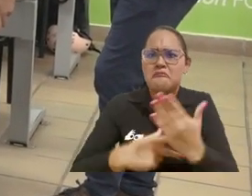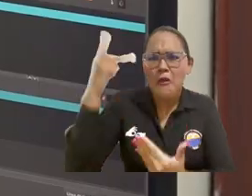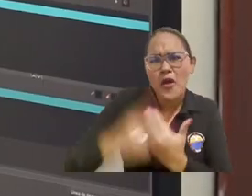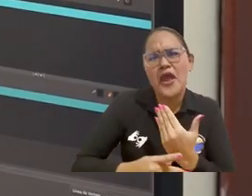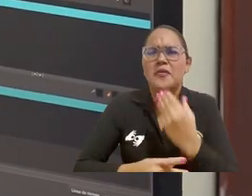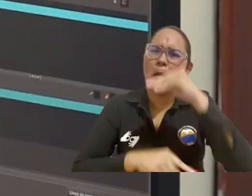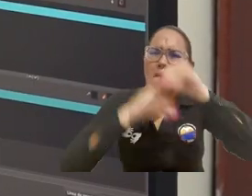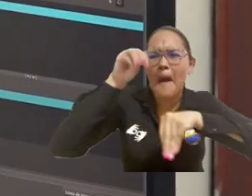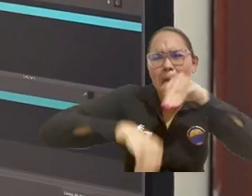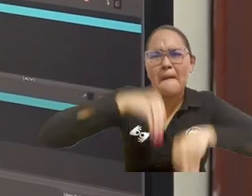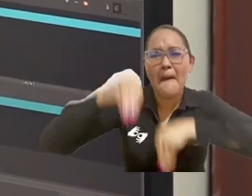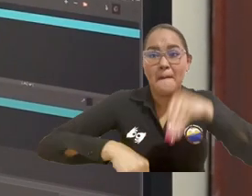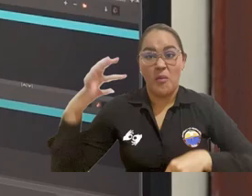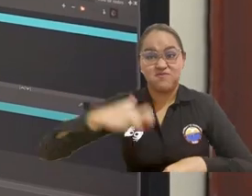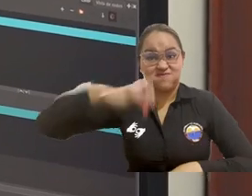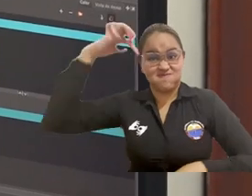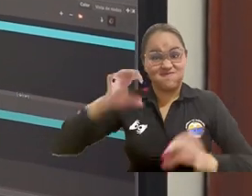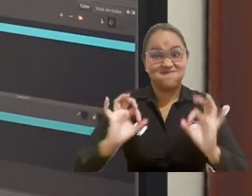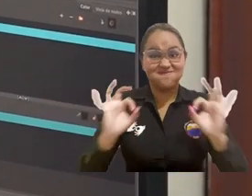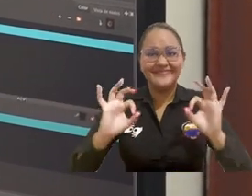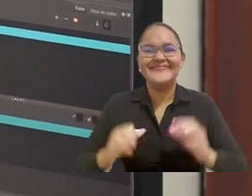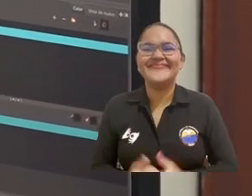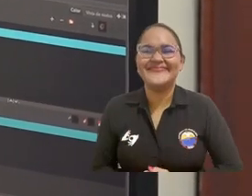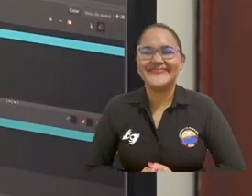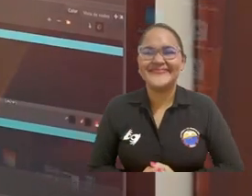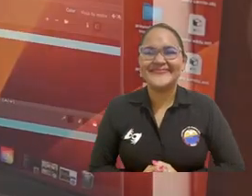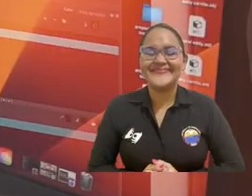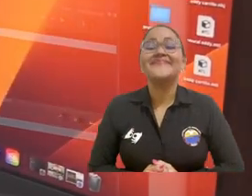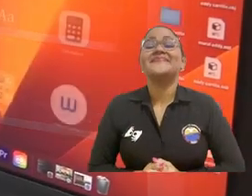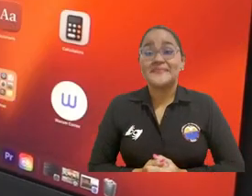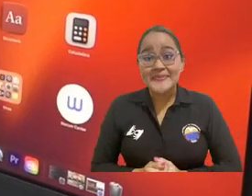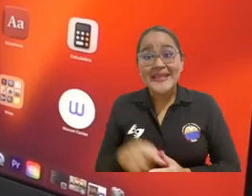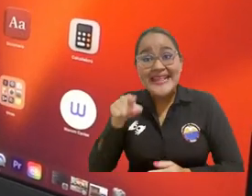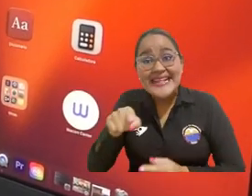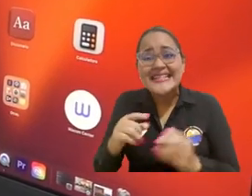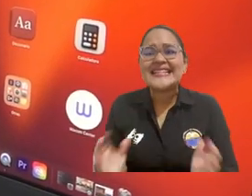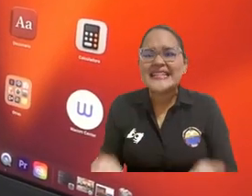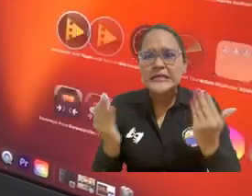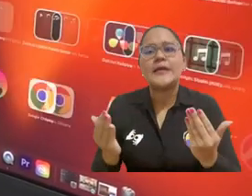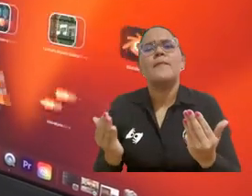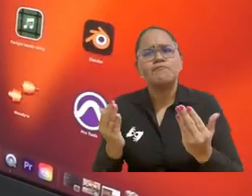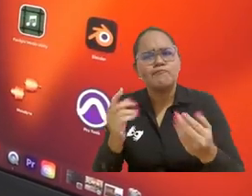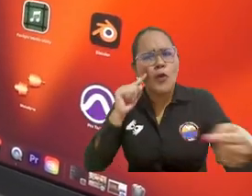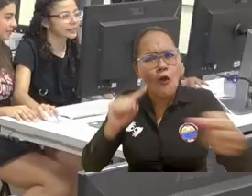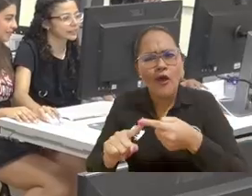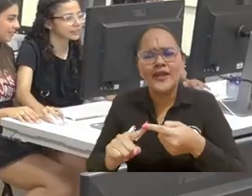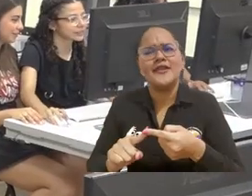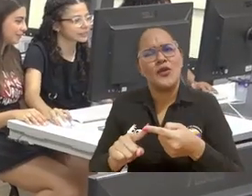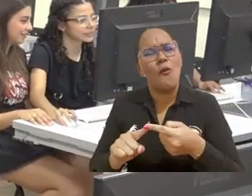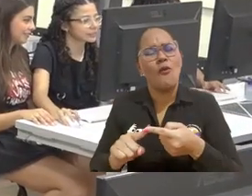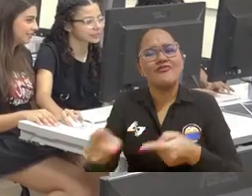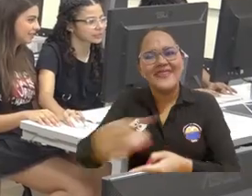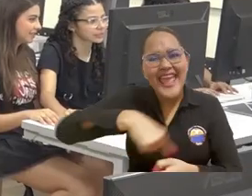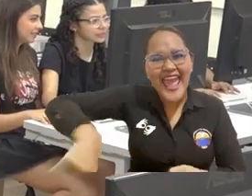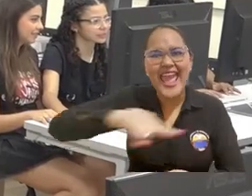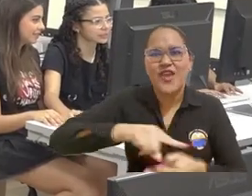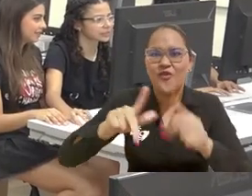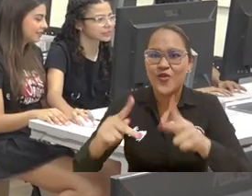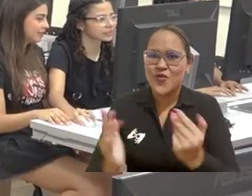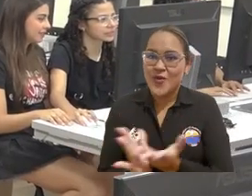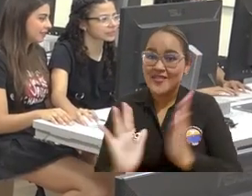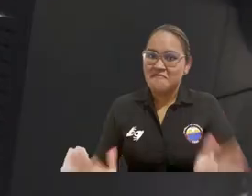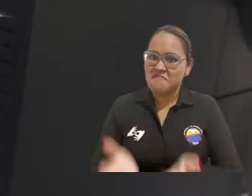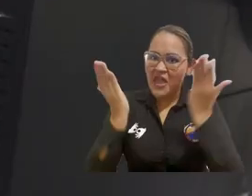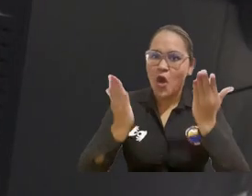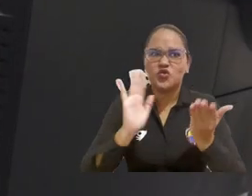para realizar sus proyectos de manera más eficiente y profesional. Este laboratorio va a permitir no solamente mejorar las